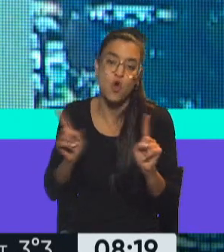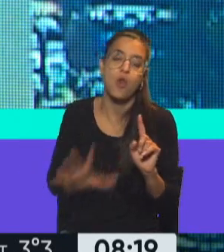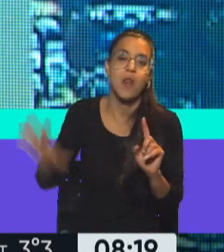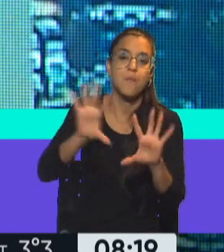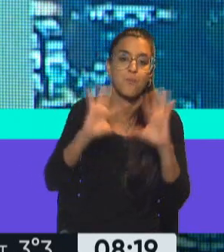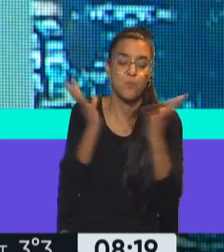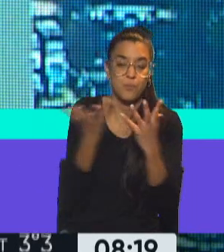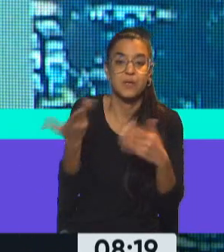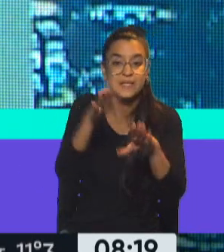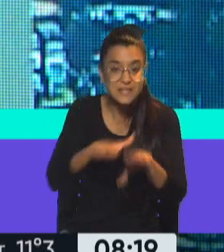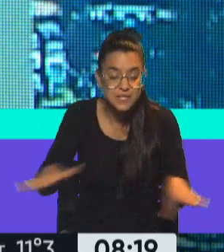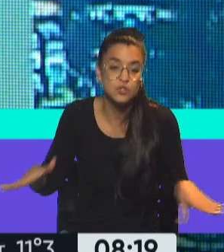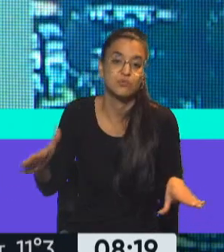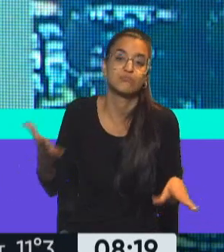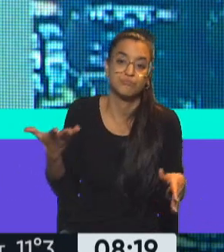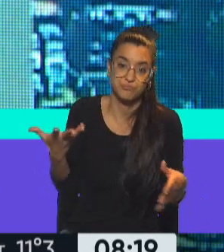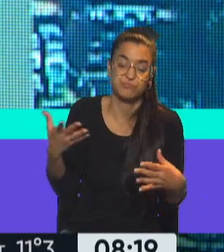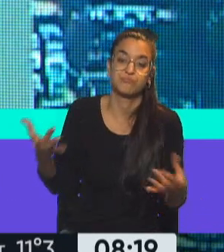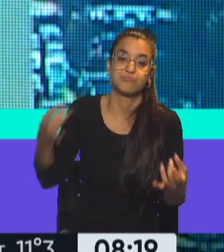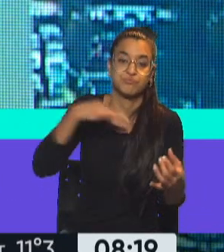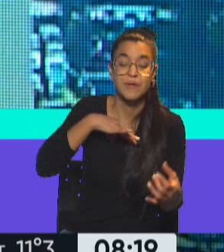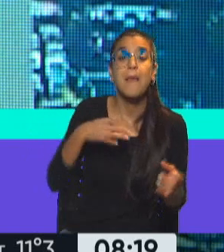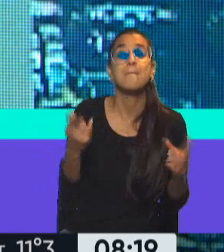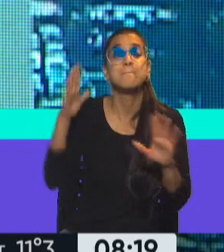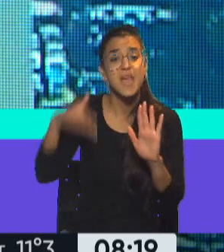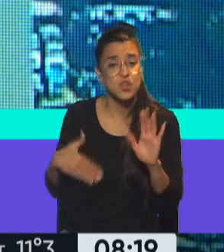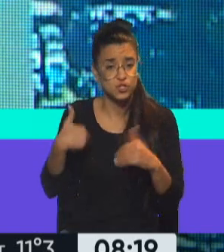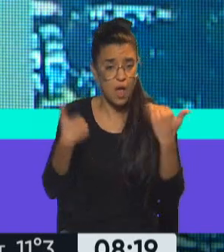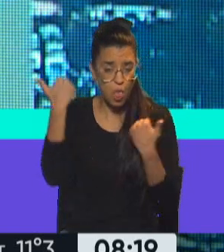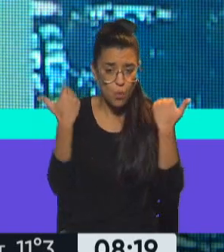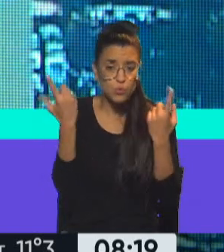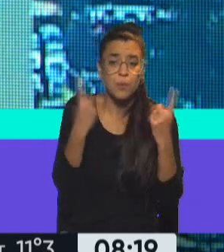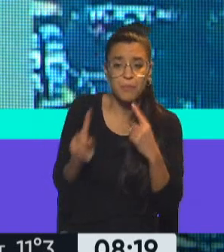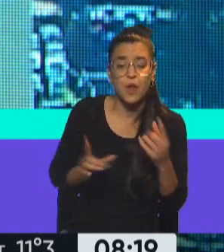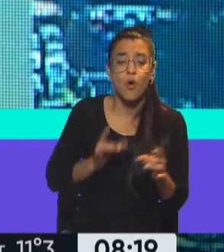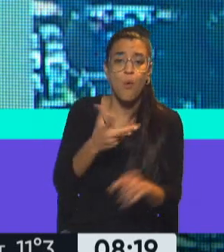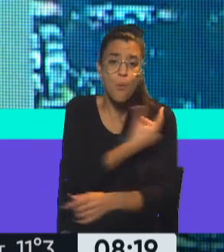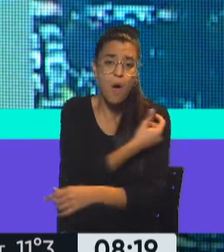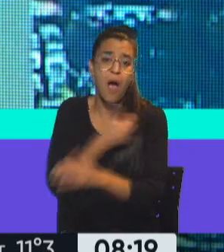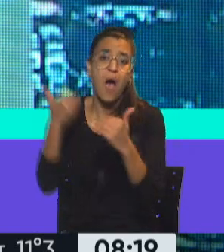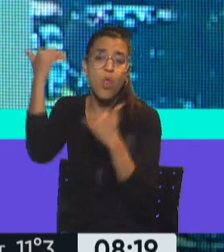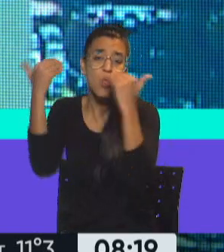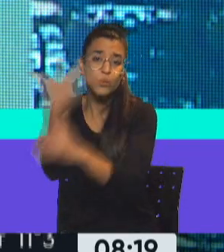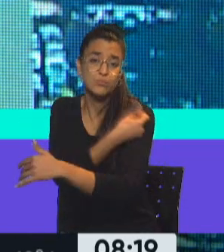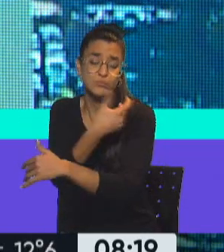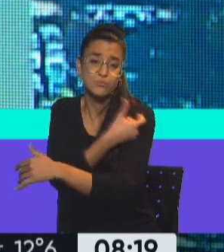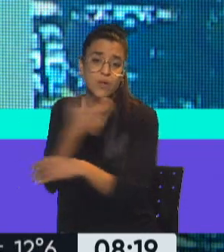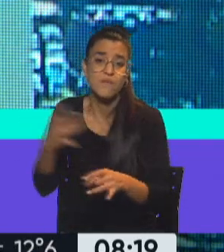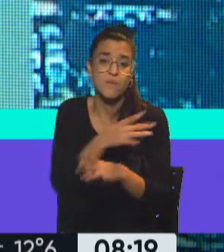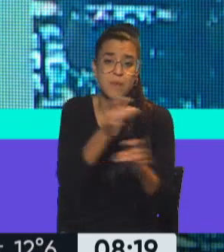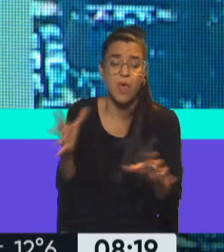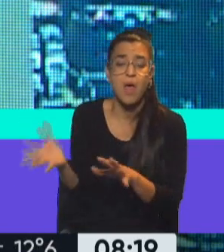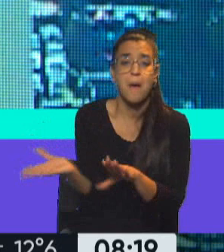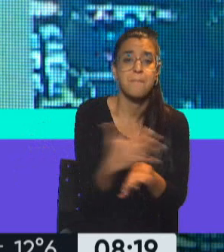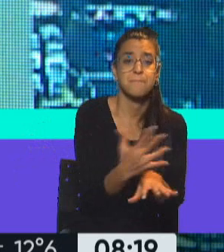los niños empezaban a ser afectados, mucho menos que los adultos. Pero también a medida que vamos vacunando a los adultos, la enfermedad se empieza a desplazar